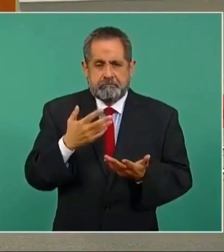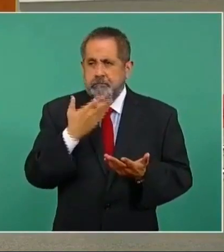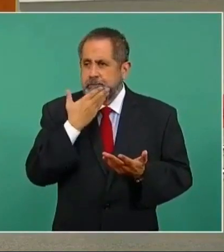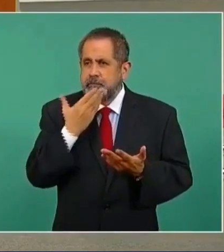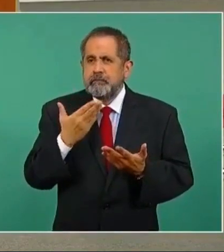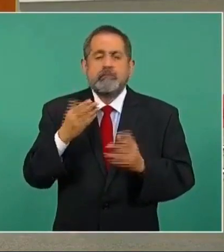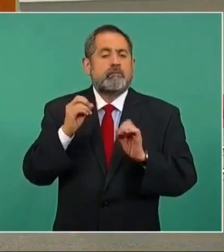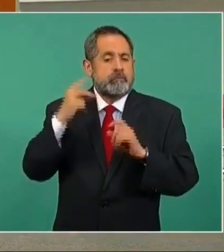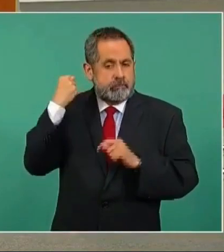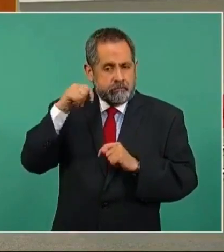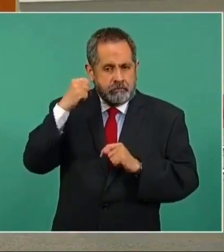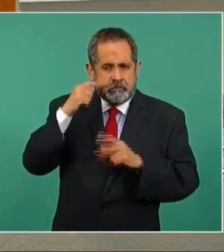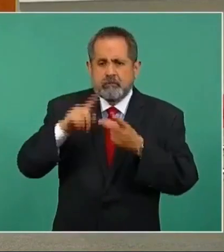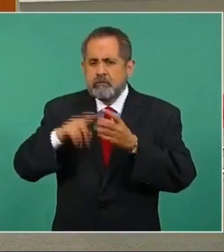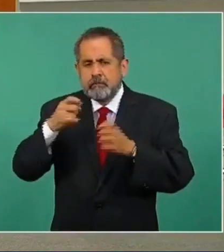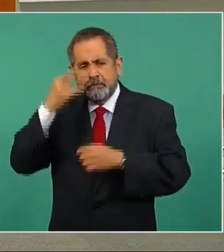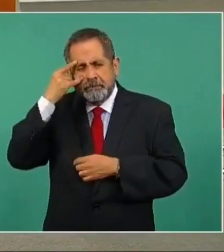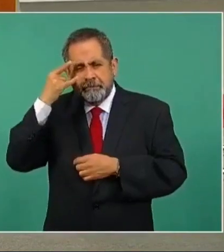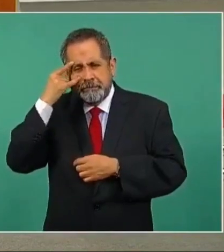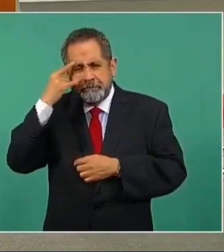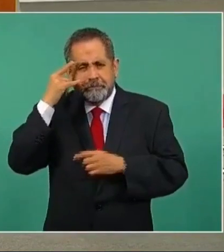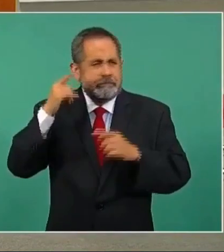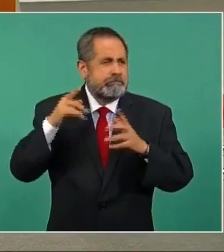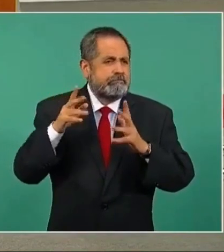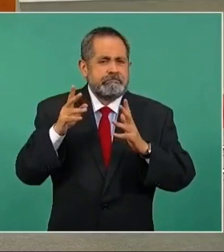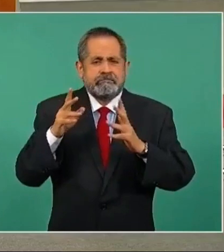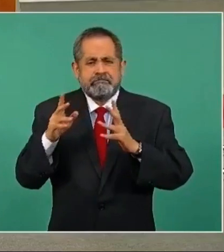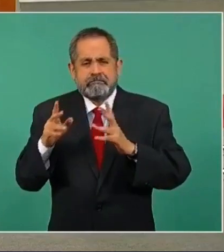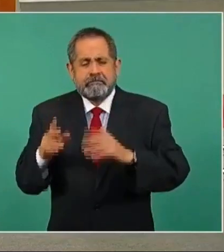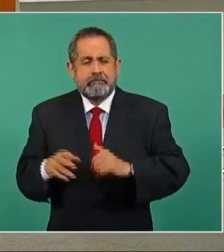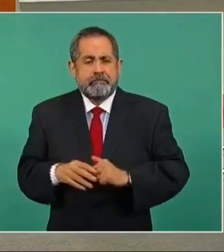Tabasco, a ver dónde está Campeche,